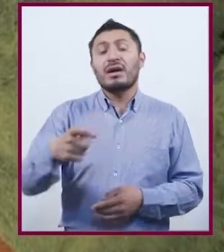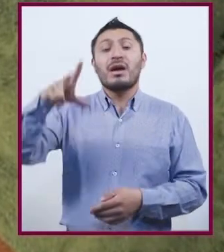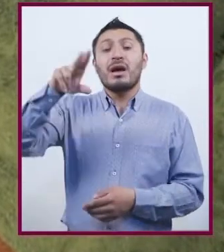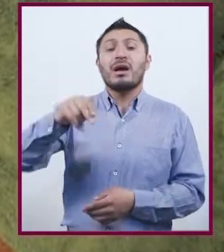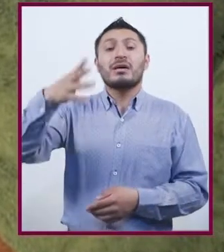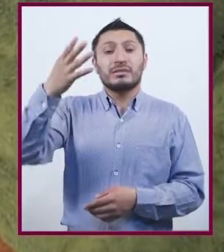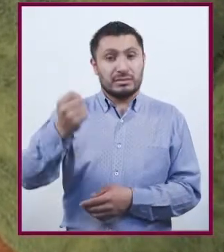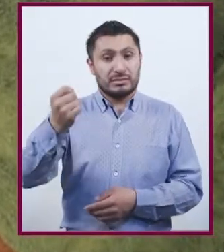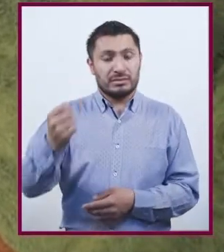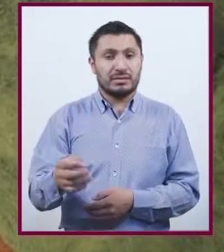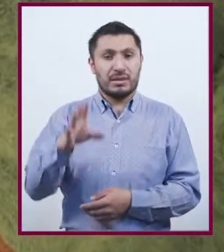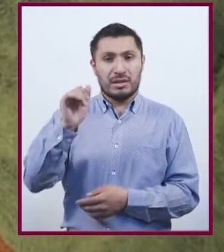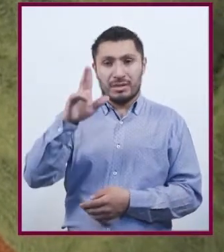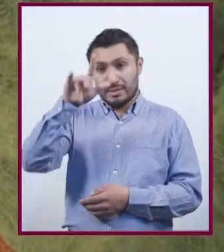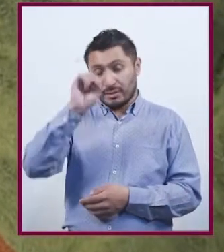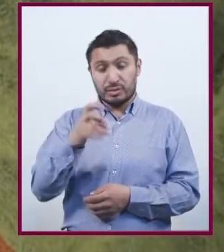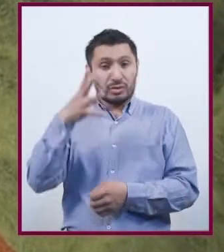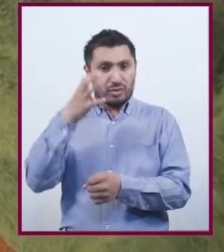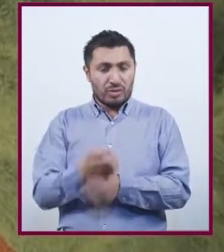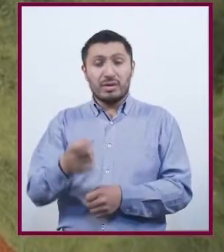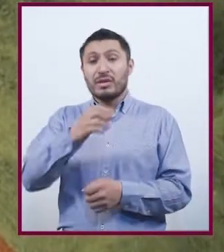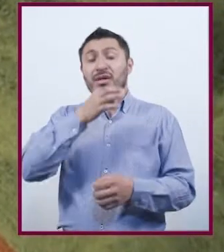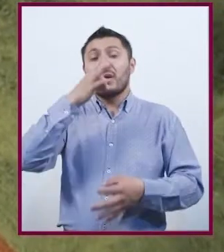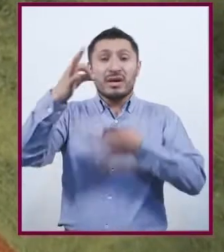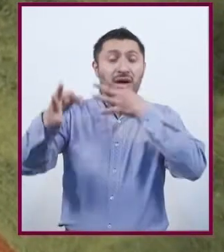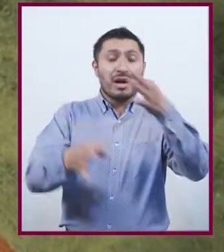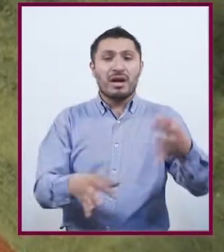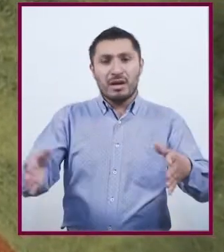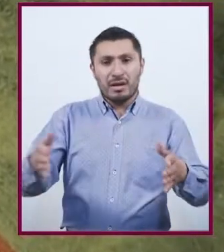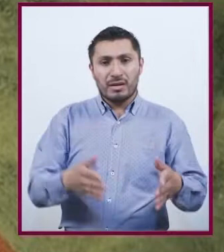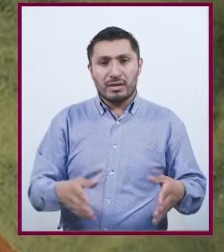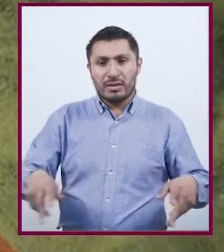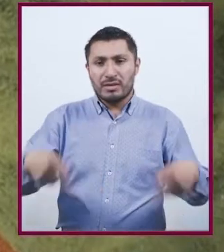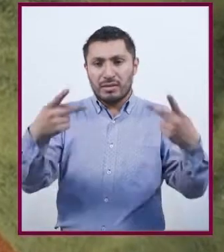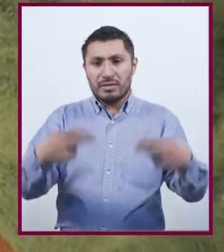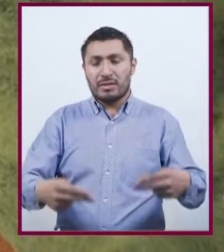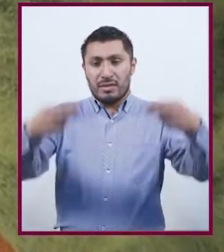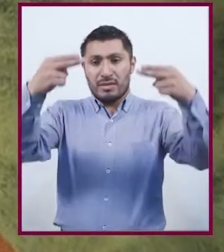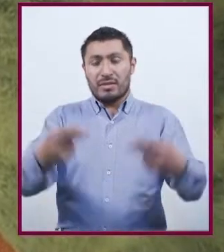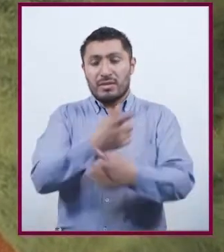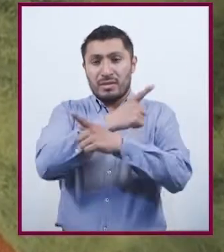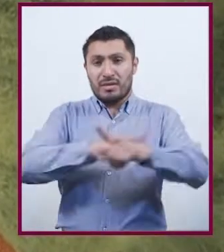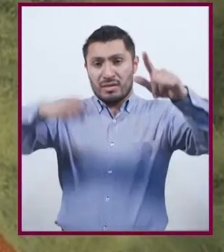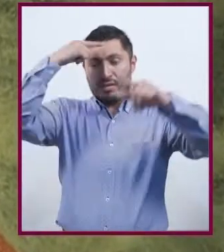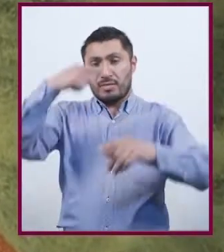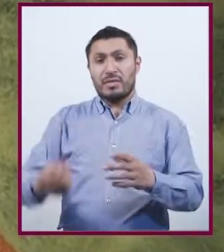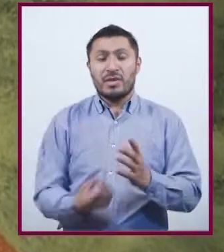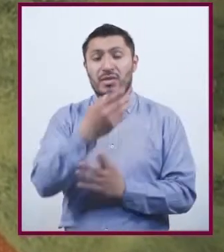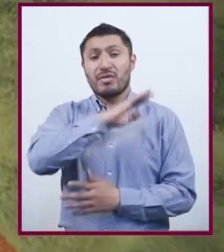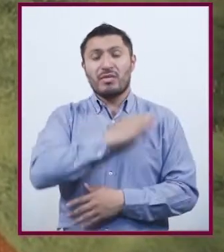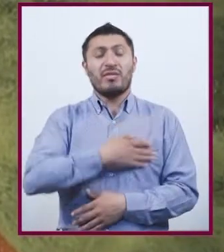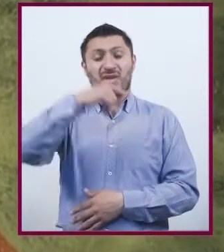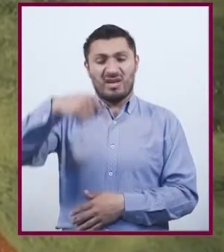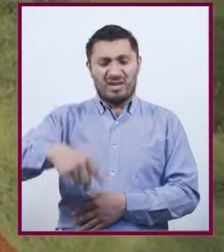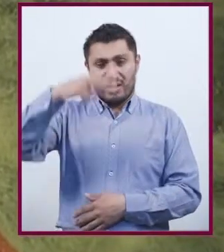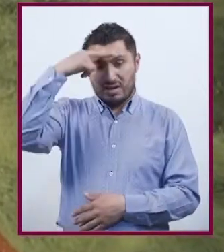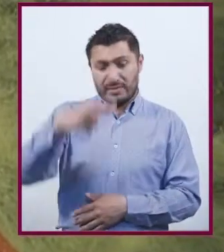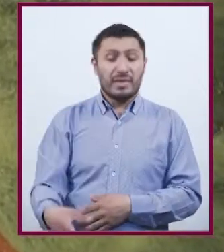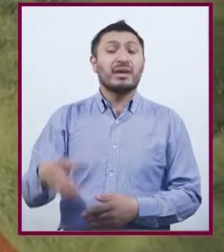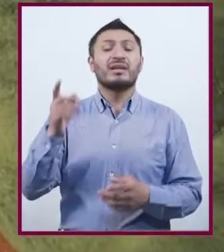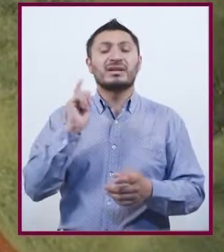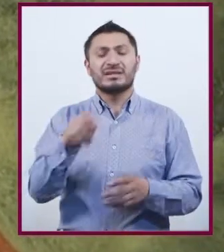Sin embargo, en 1789, Carlos IV declaró el comercio libre para la Nueva España.